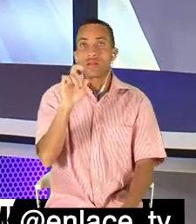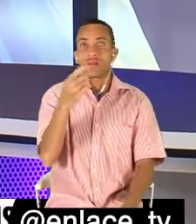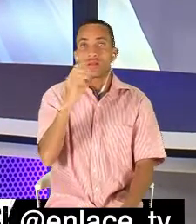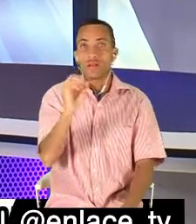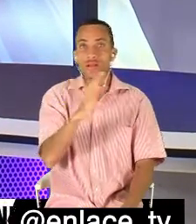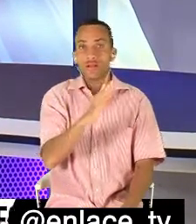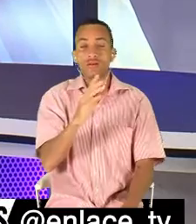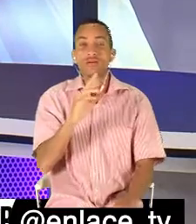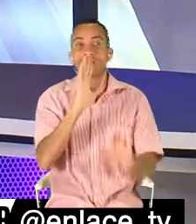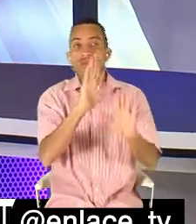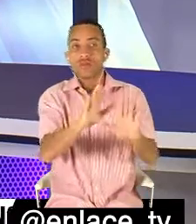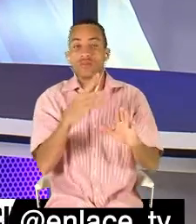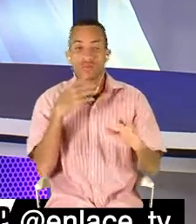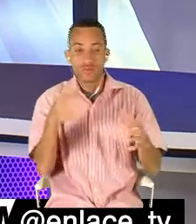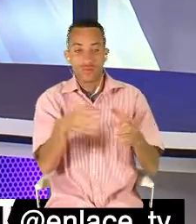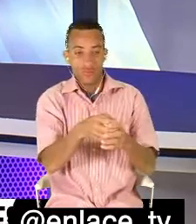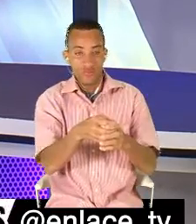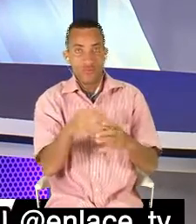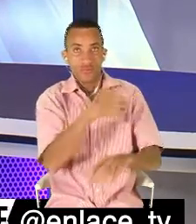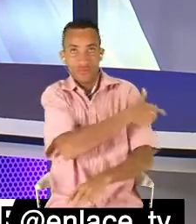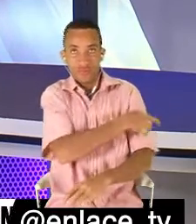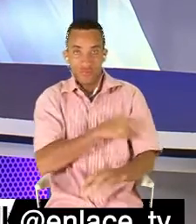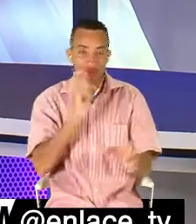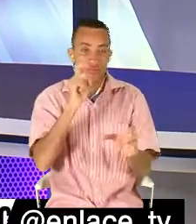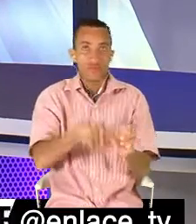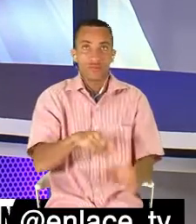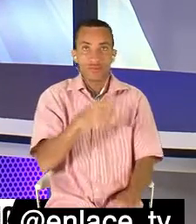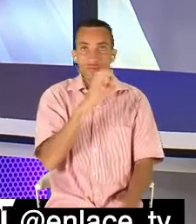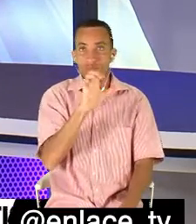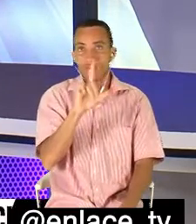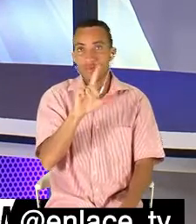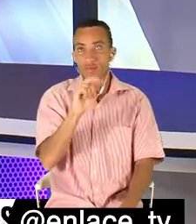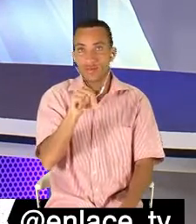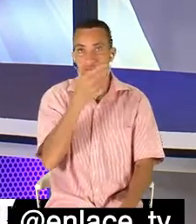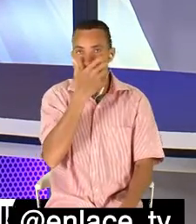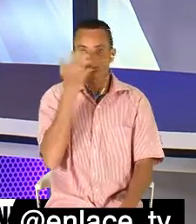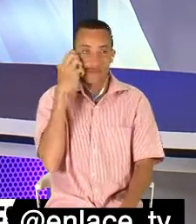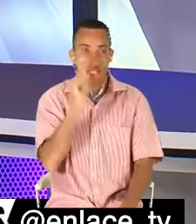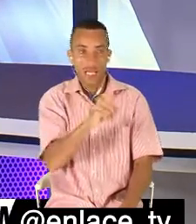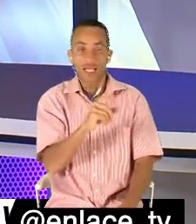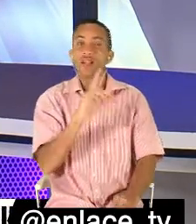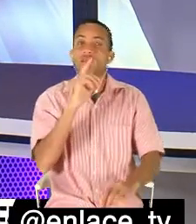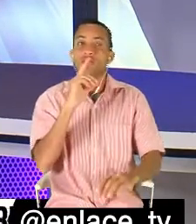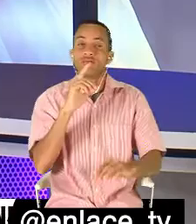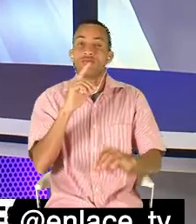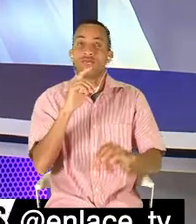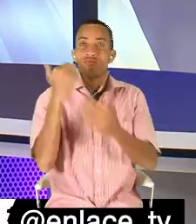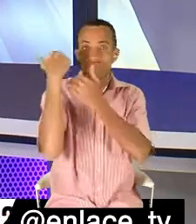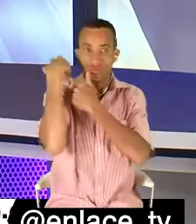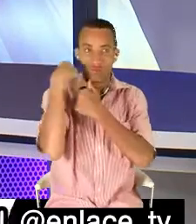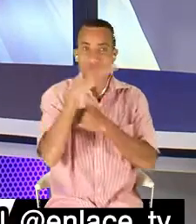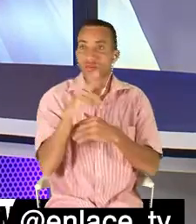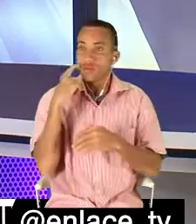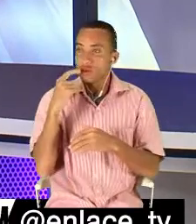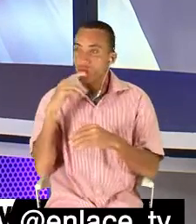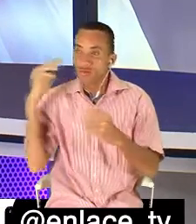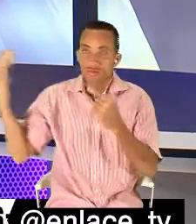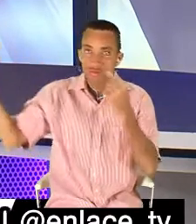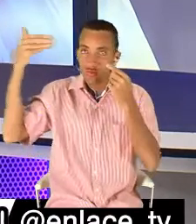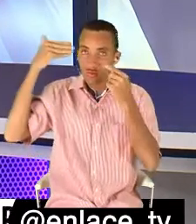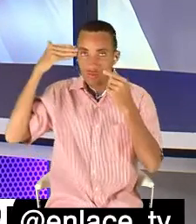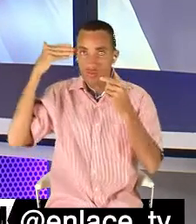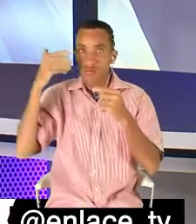del Frente José Antonio Galán del ELN, autor del secuestro de un patrullero de la policía ocurrido hace algunas semanas en el sur de